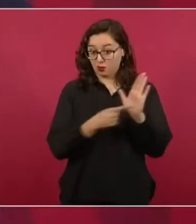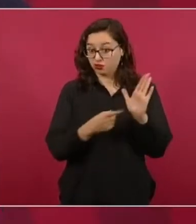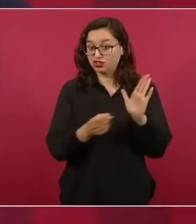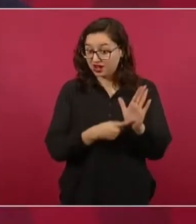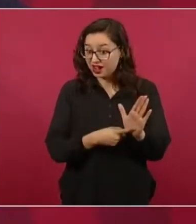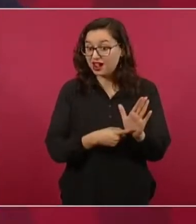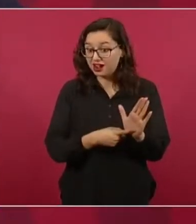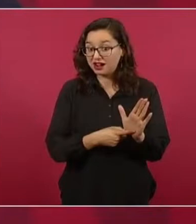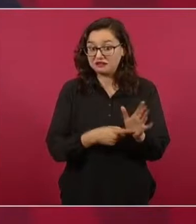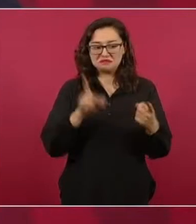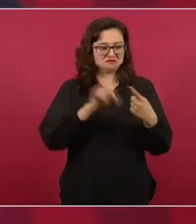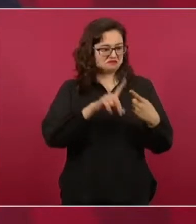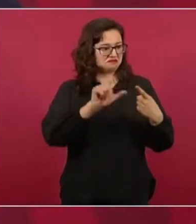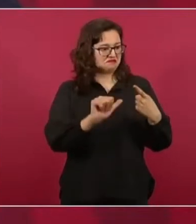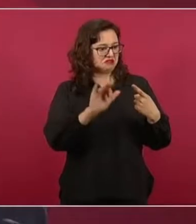Afores,